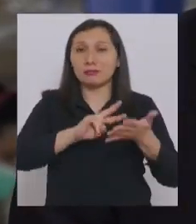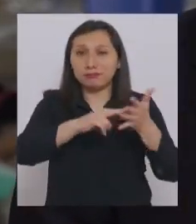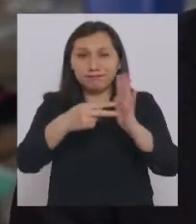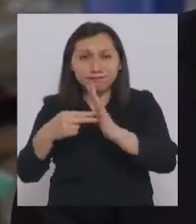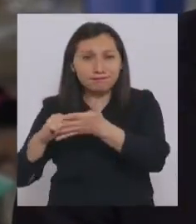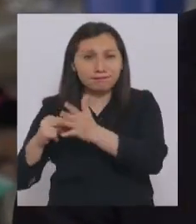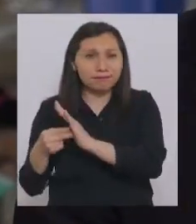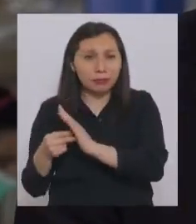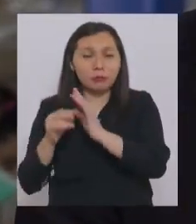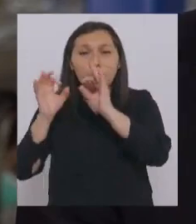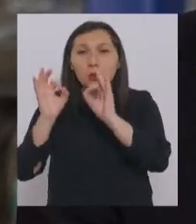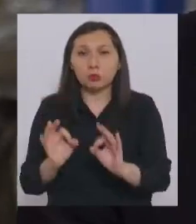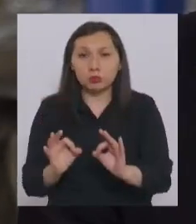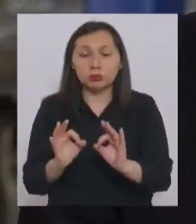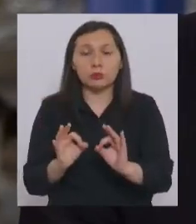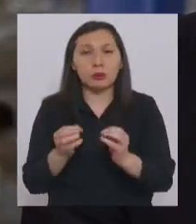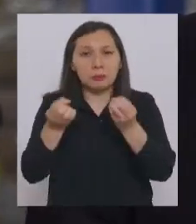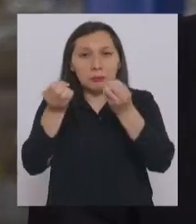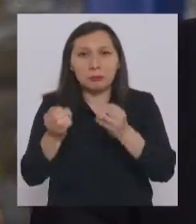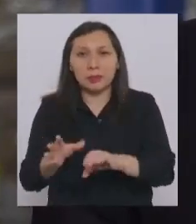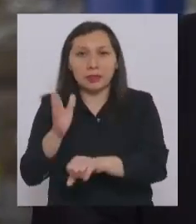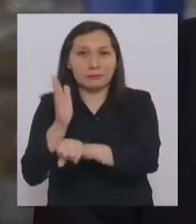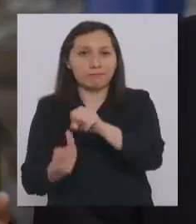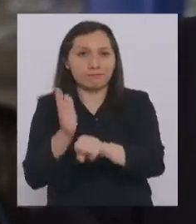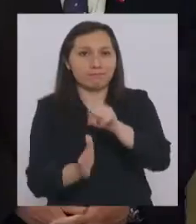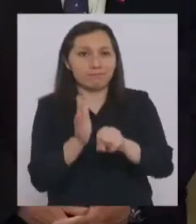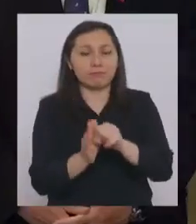adversidades provocaron la pérdida de